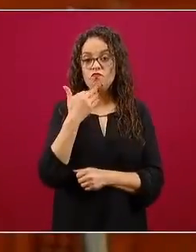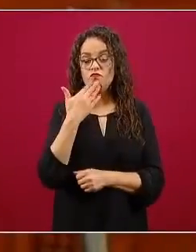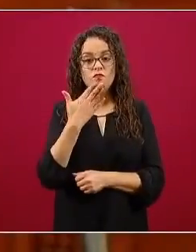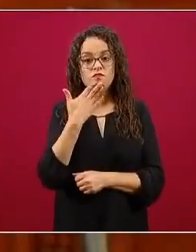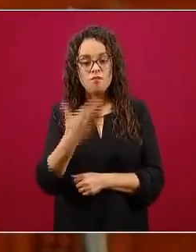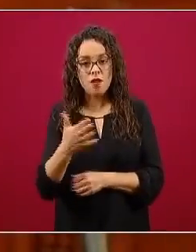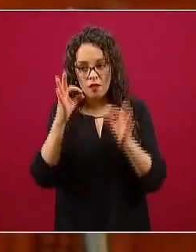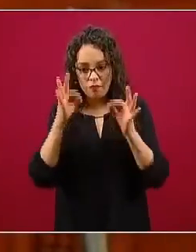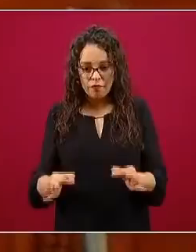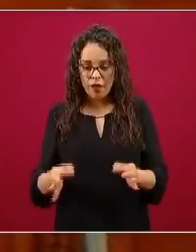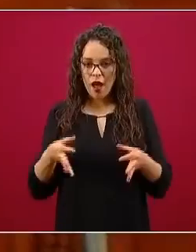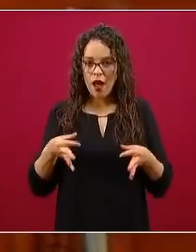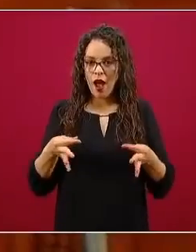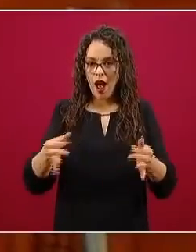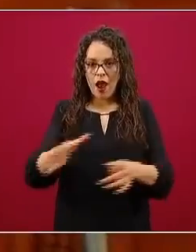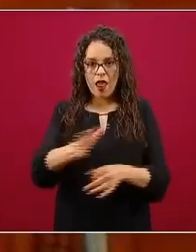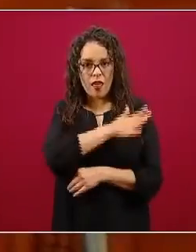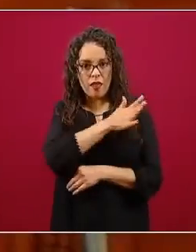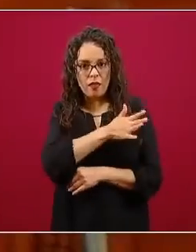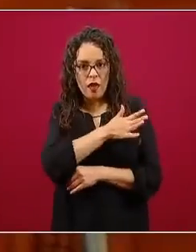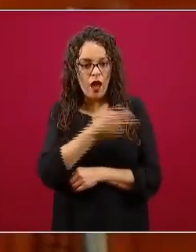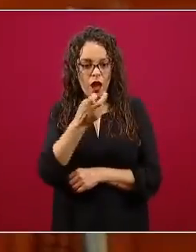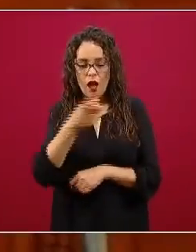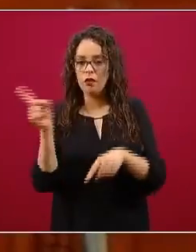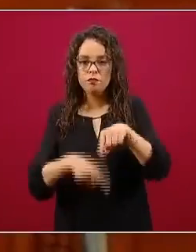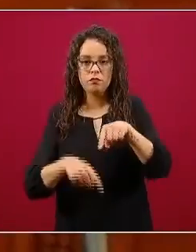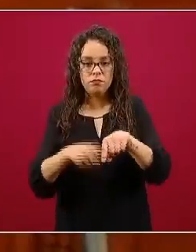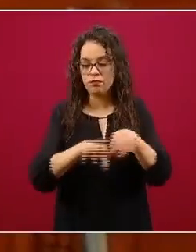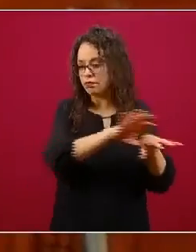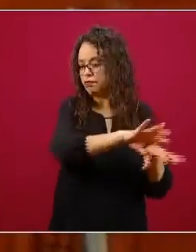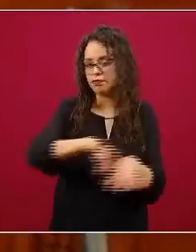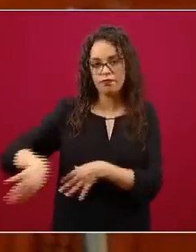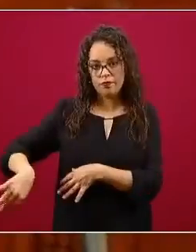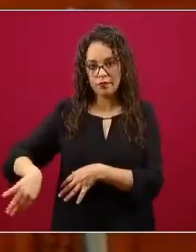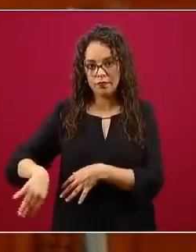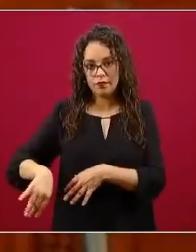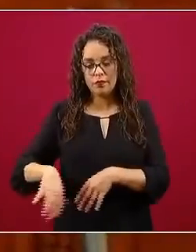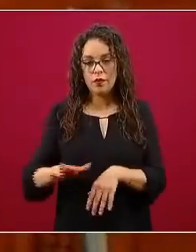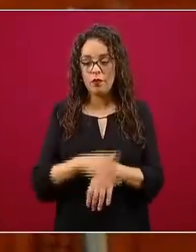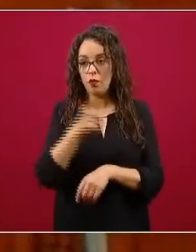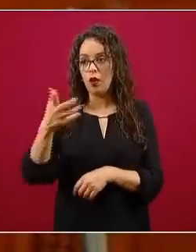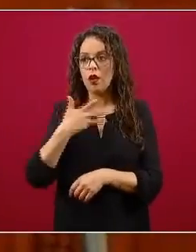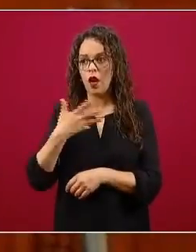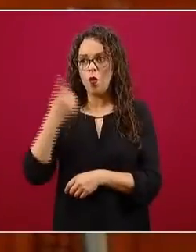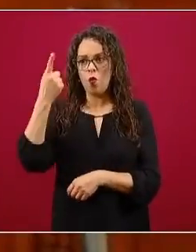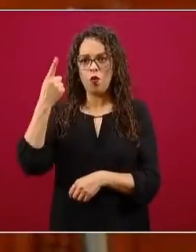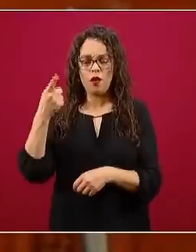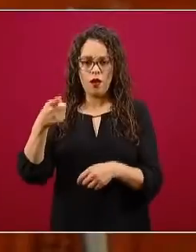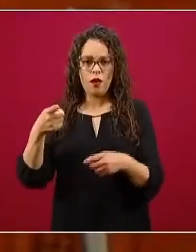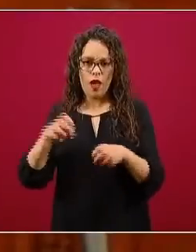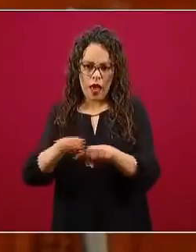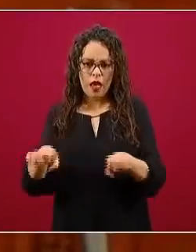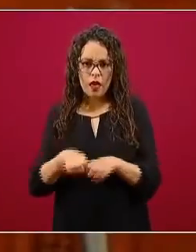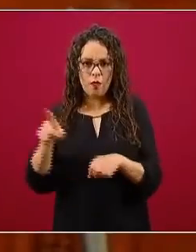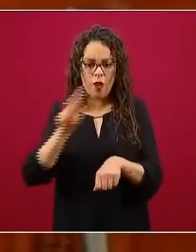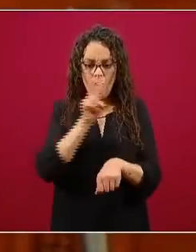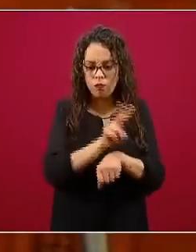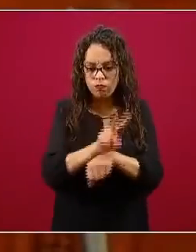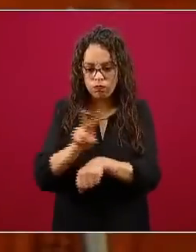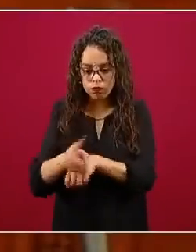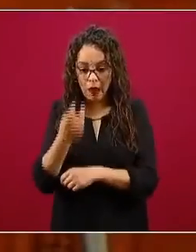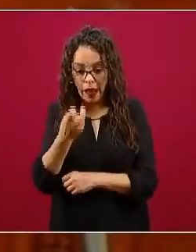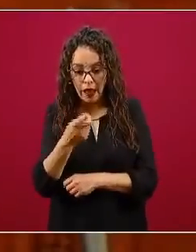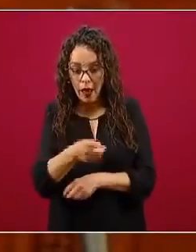una coordinación de control de calidad de insumos que vigila estas situaciones, y